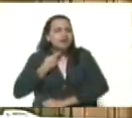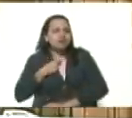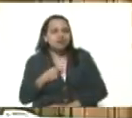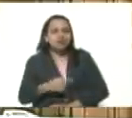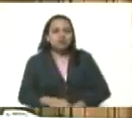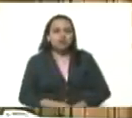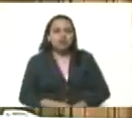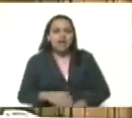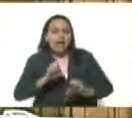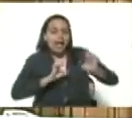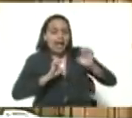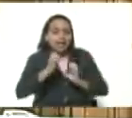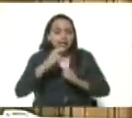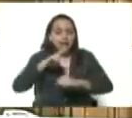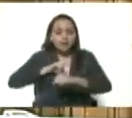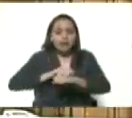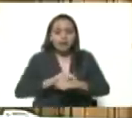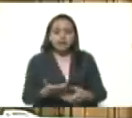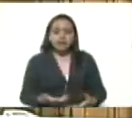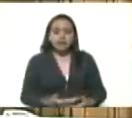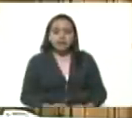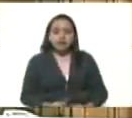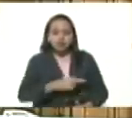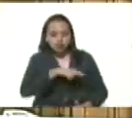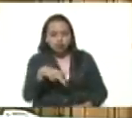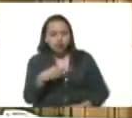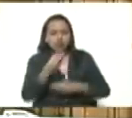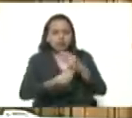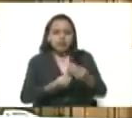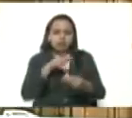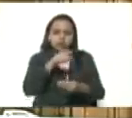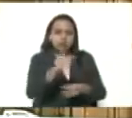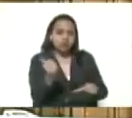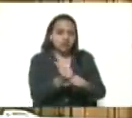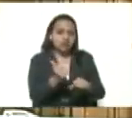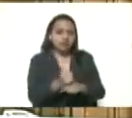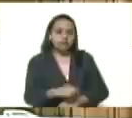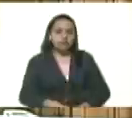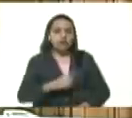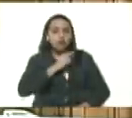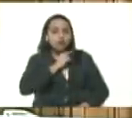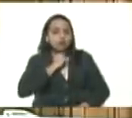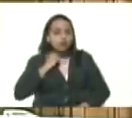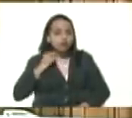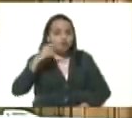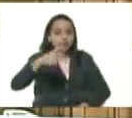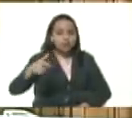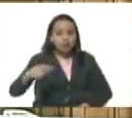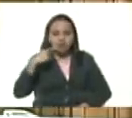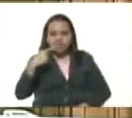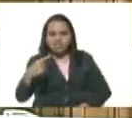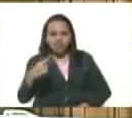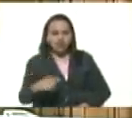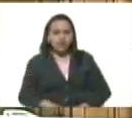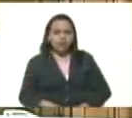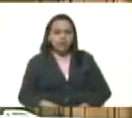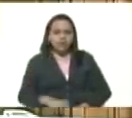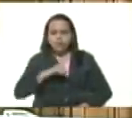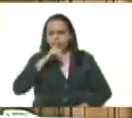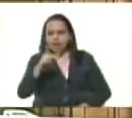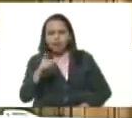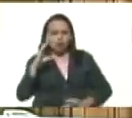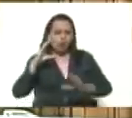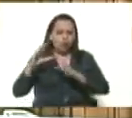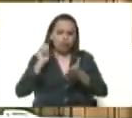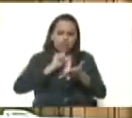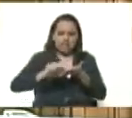gran ética médica. Y es lo que estamos haciendo, señores curas, que han sacado comunicado. Es